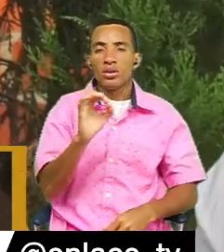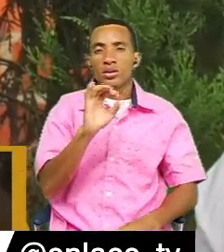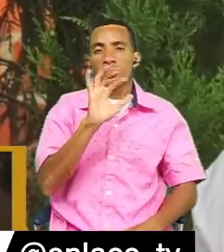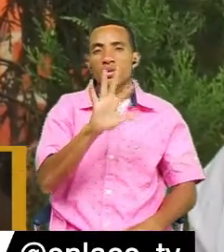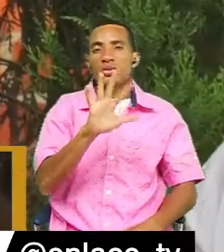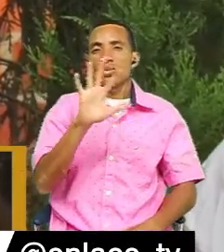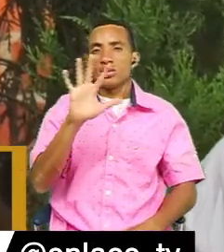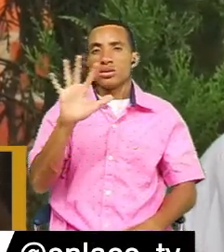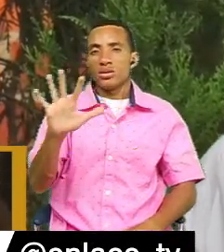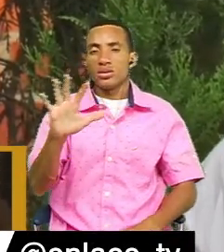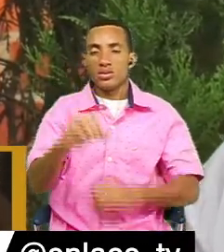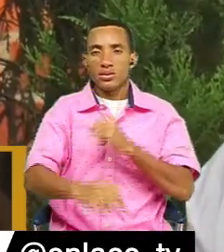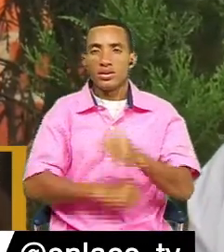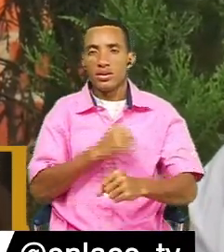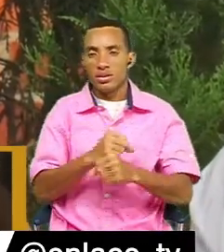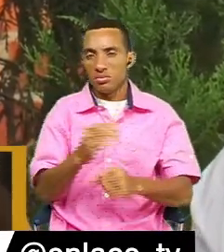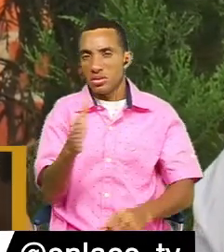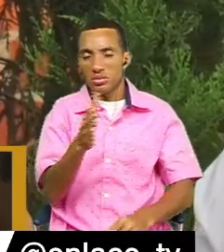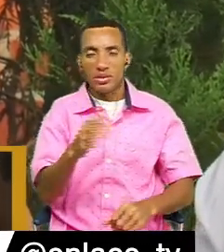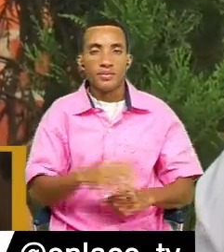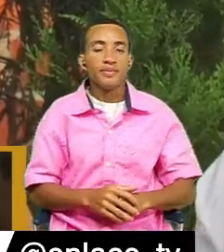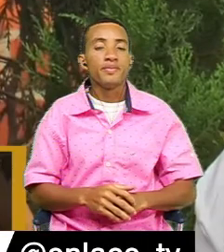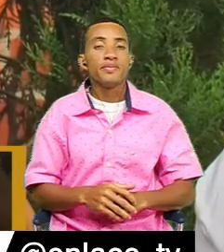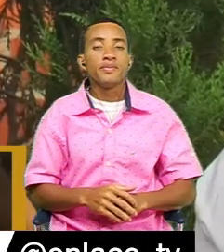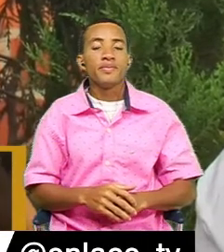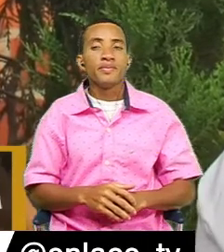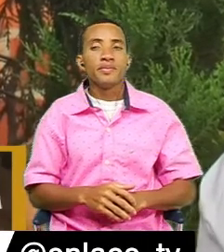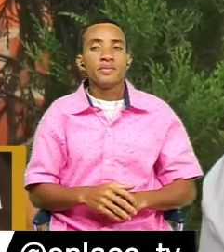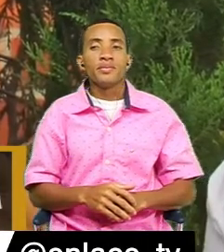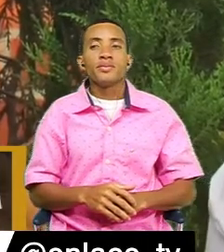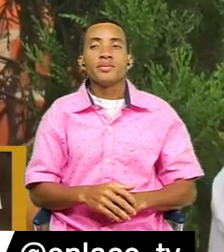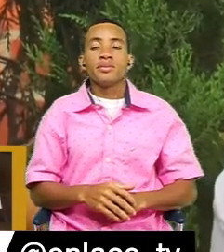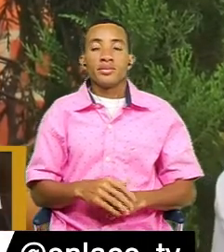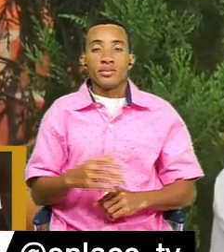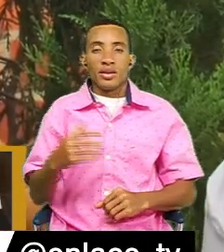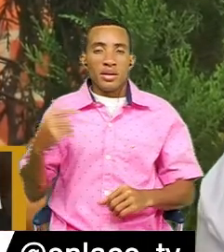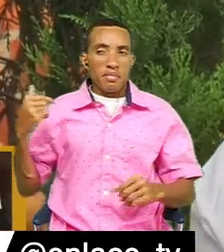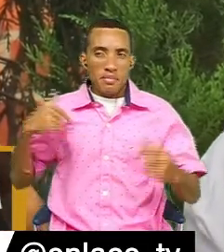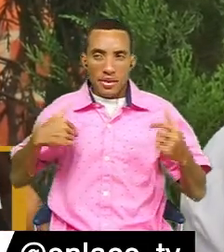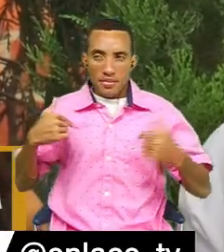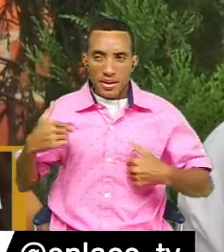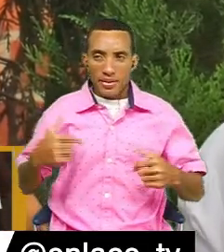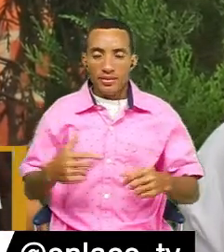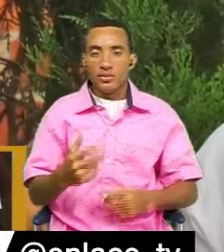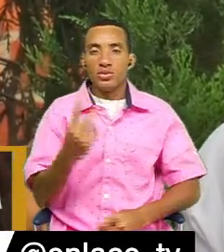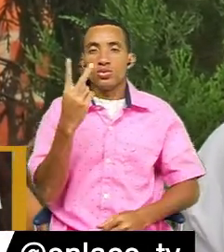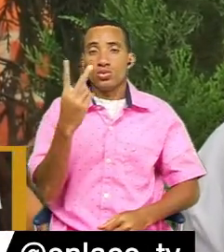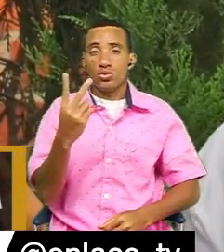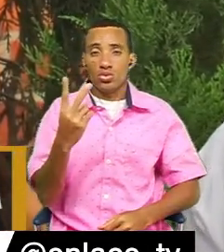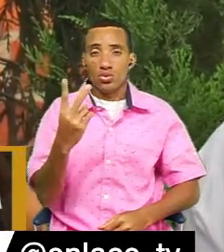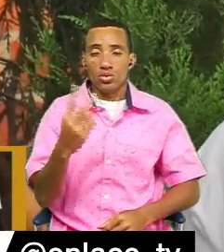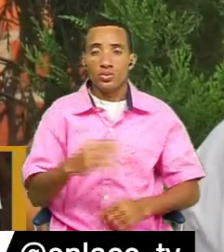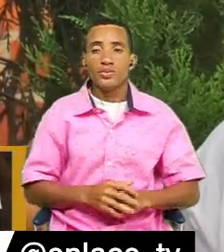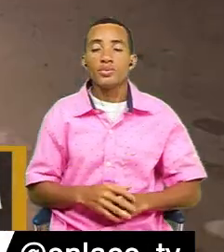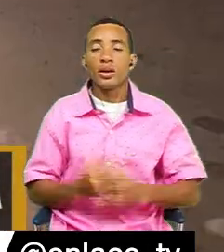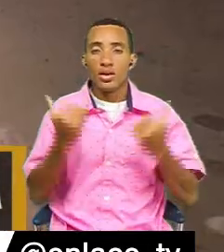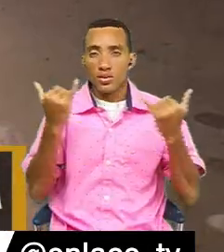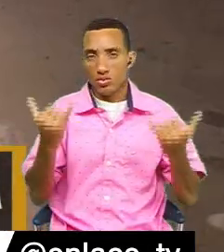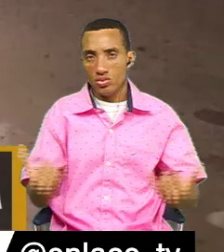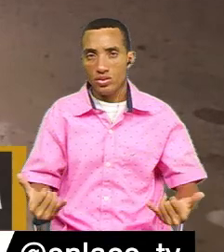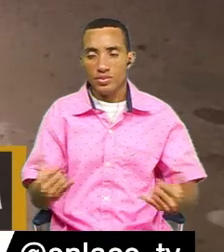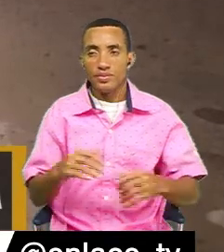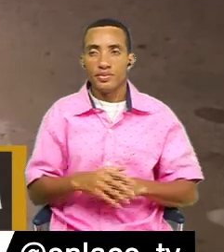de edad, el cual pues resulta con dos heridas en su cuerpo por arma de fuego. En ese momento, pues,